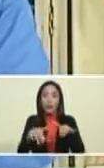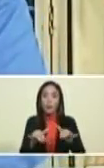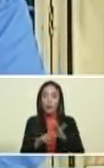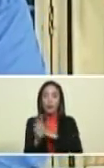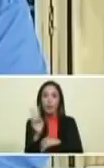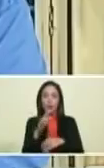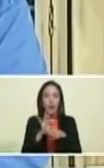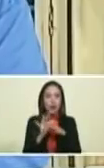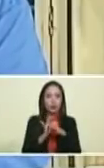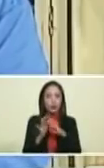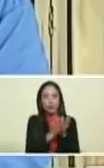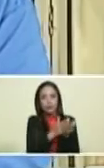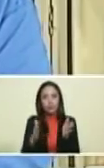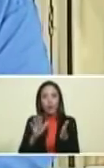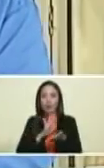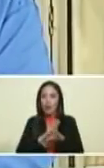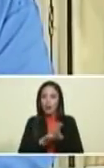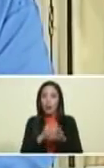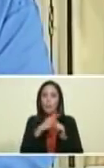funcione tranquila, pero que no nos roben.